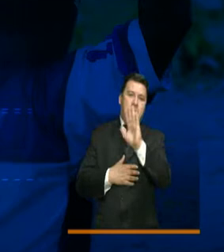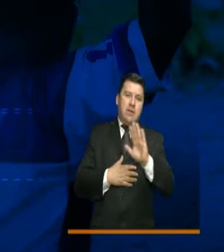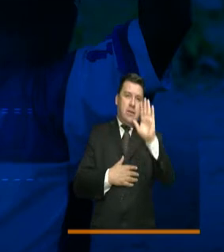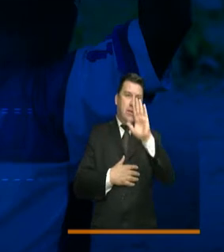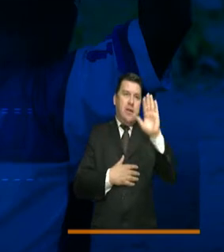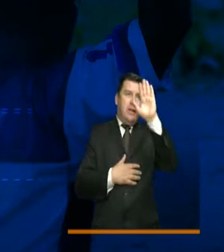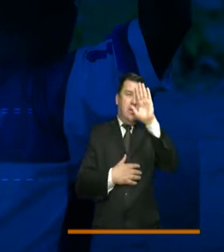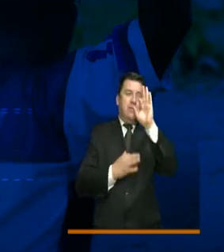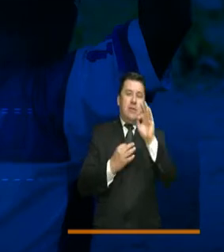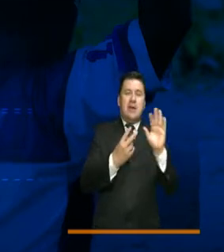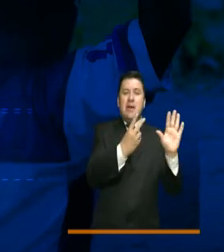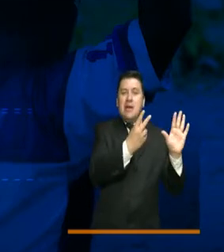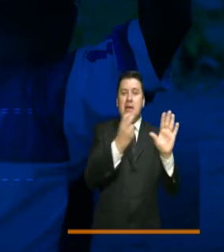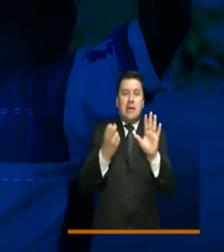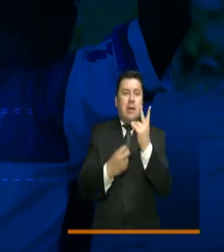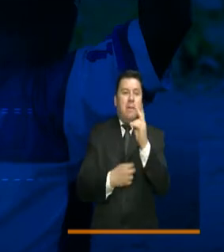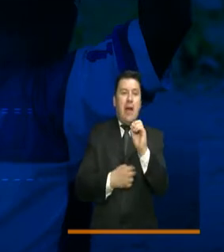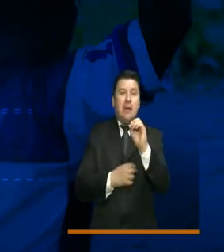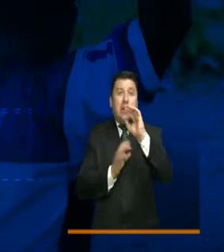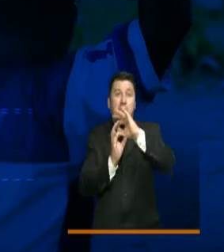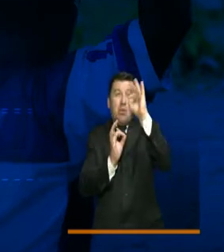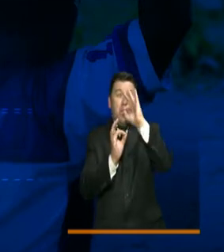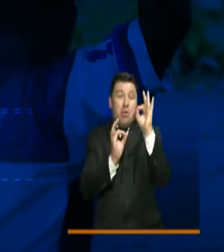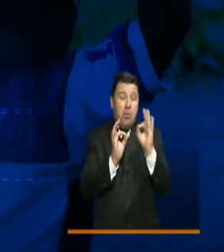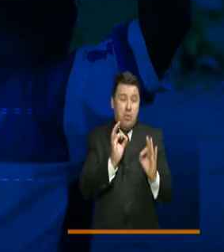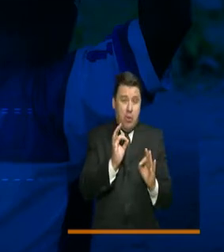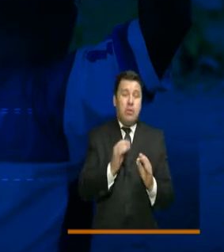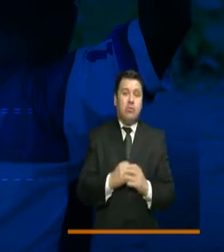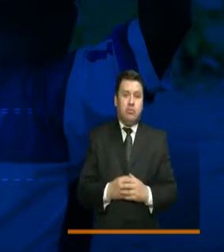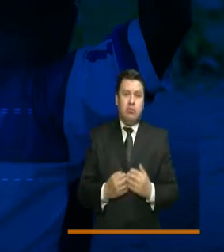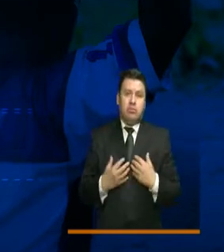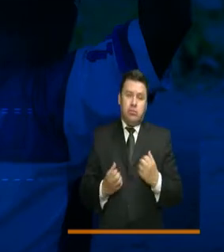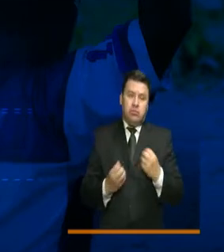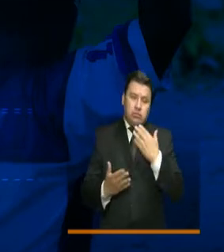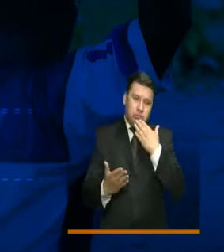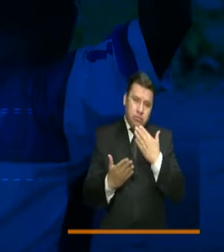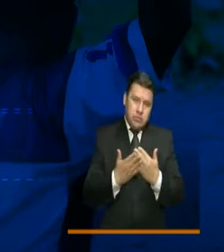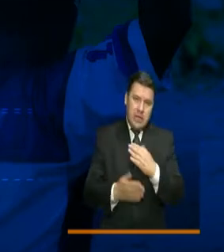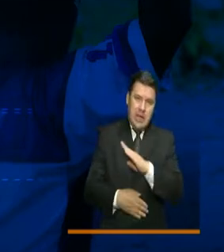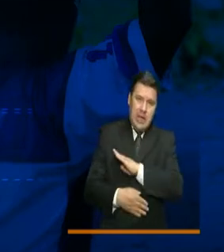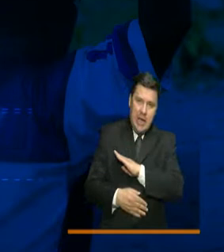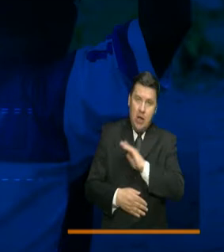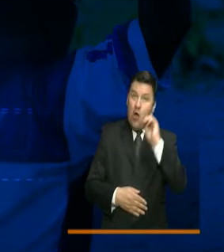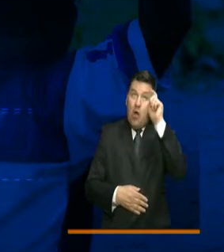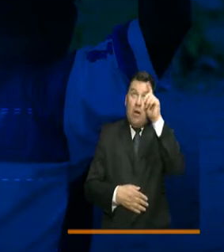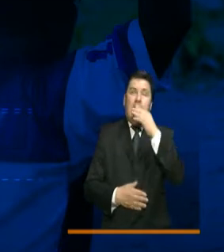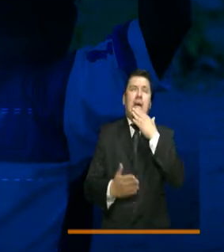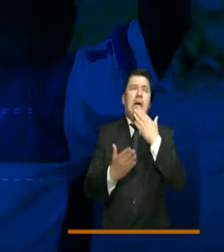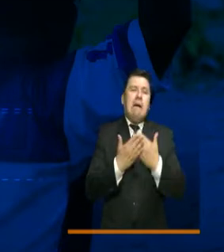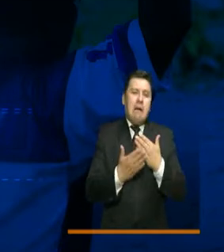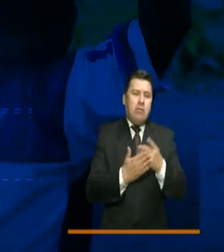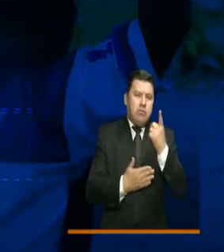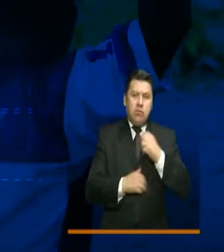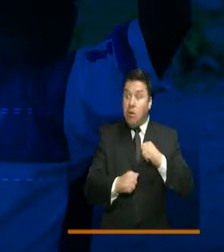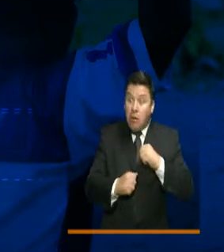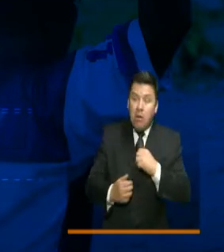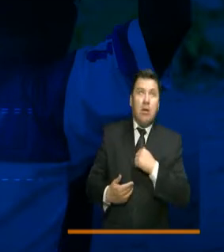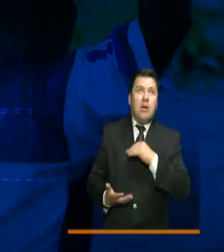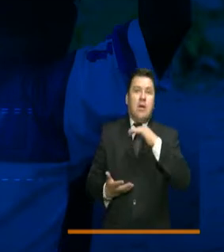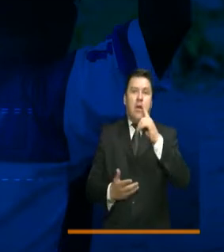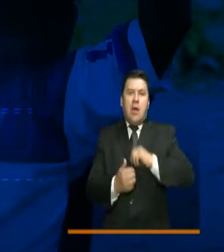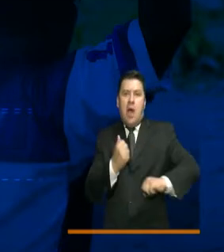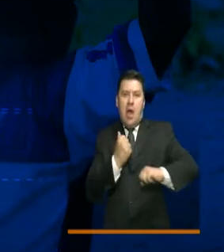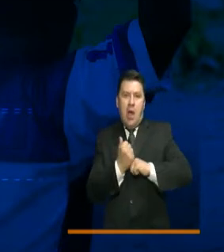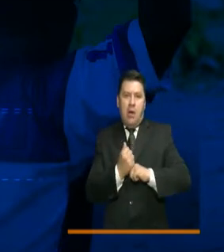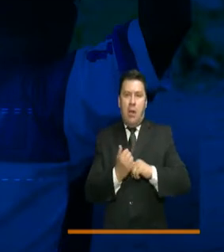departamentos y en 720 municipios, señor presidente. Y le queremos agradecer a alcaldes y a gobernadores todo su apoyo en